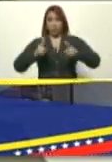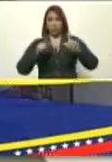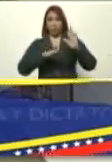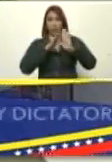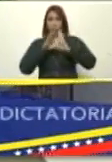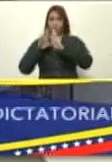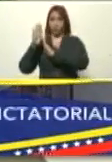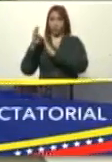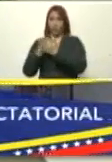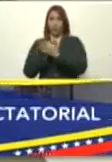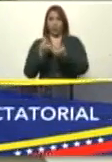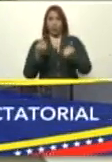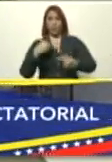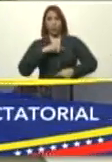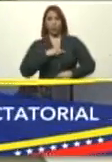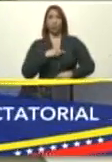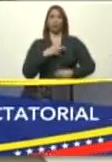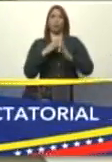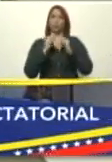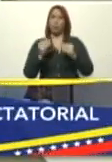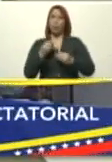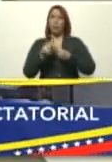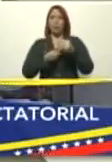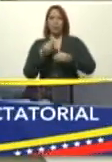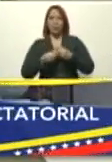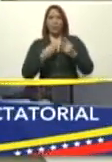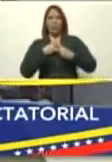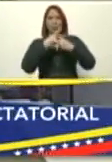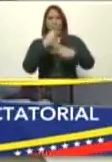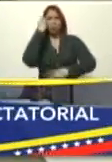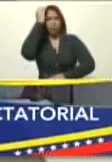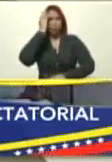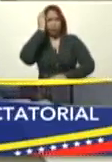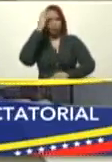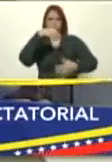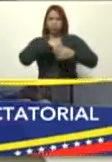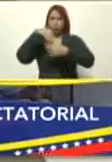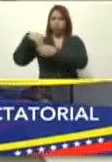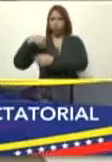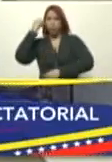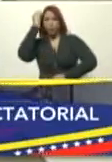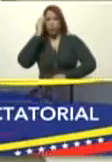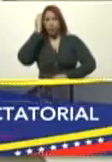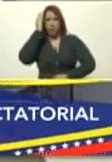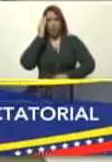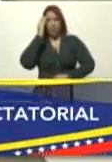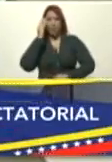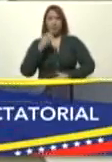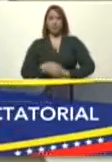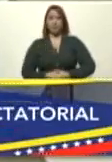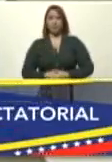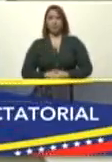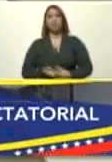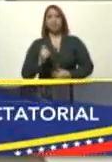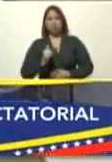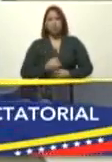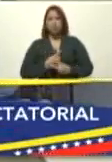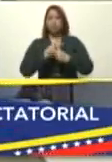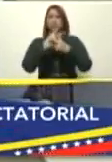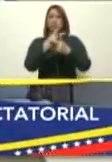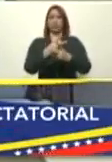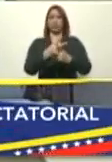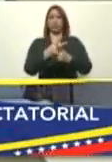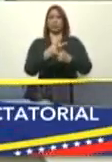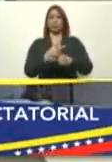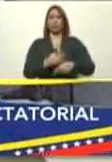económico. Todo eso lo hicimos voluntario, consciente. La cuarentena era consciente, es voluntaria cuando se